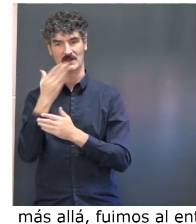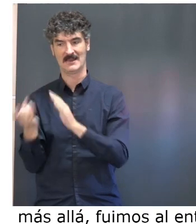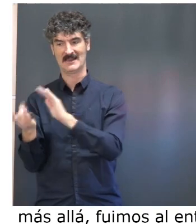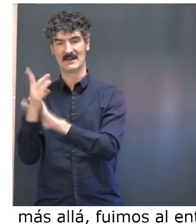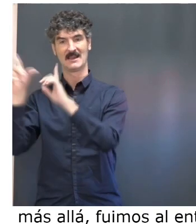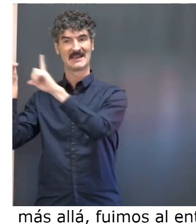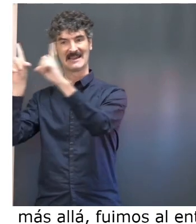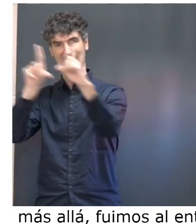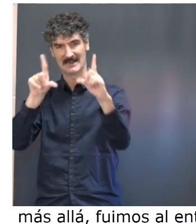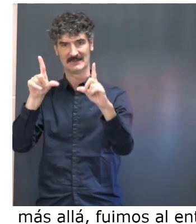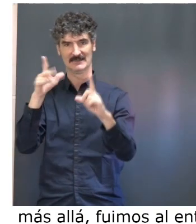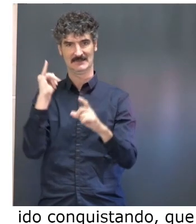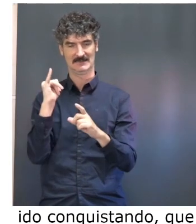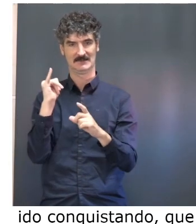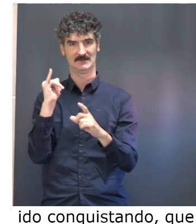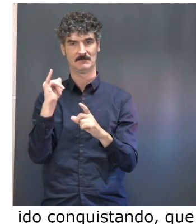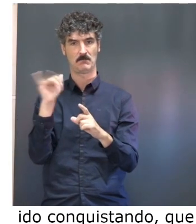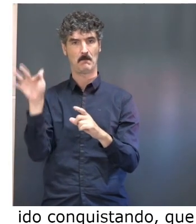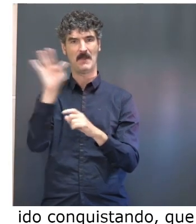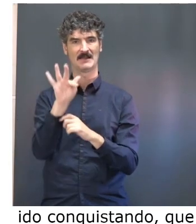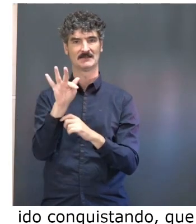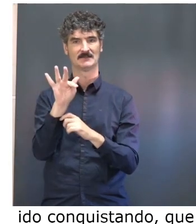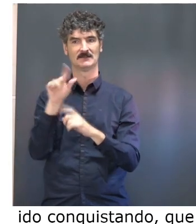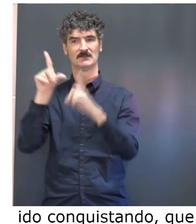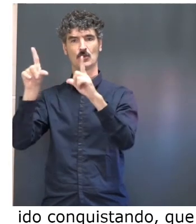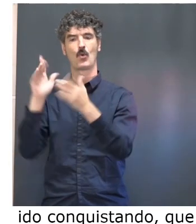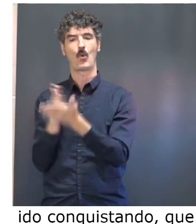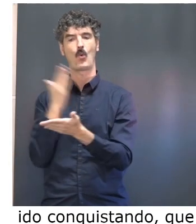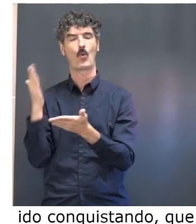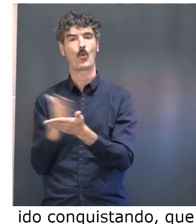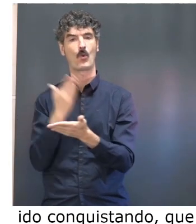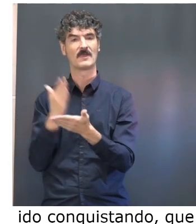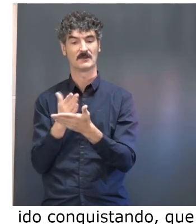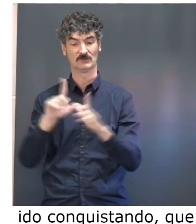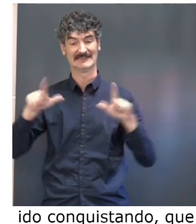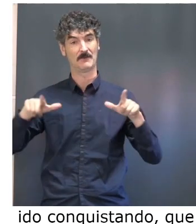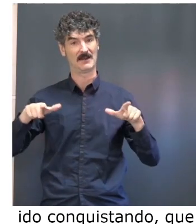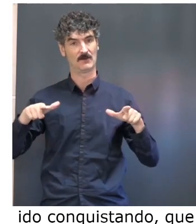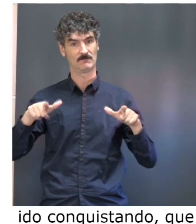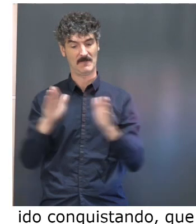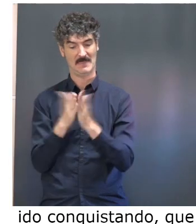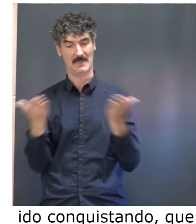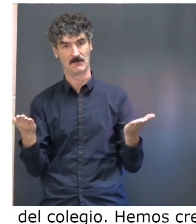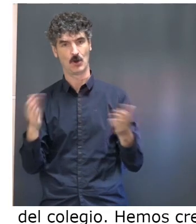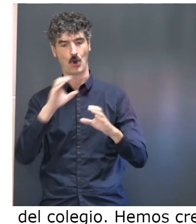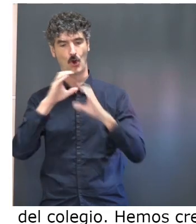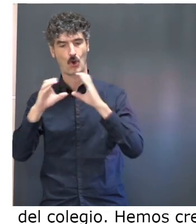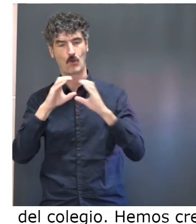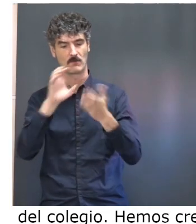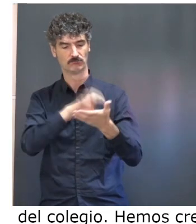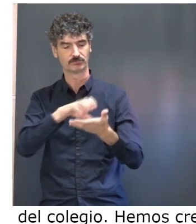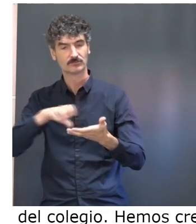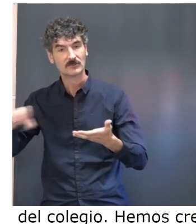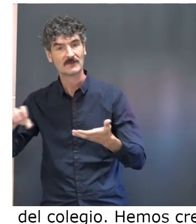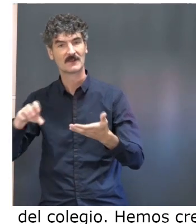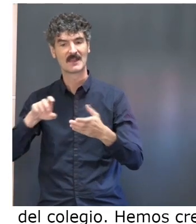cartel de señalización y además pues bueno, le hemos puesto un cuaderno, o sea, un tablero de comunicación de forma también informática, porque